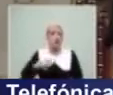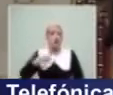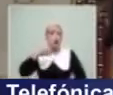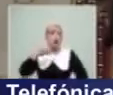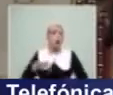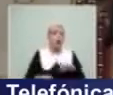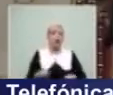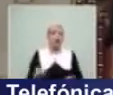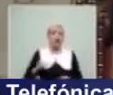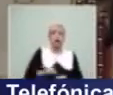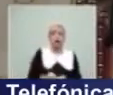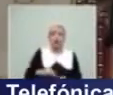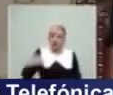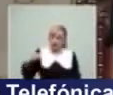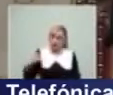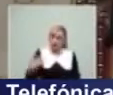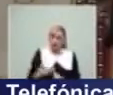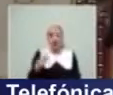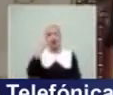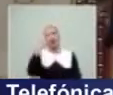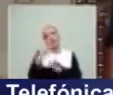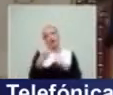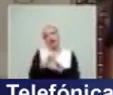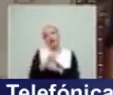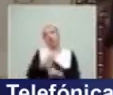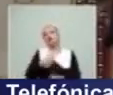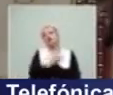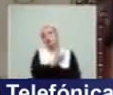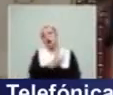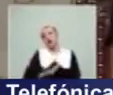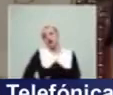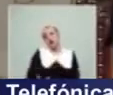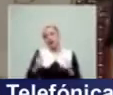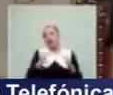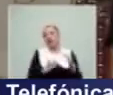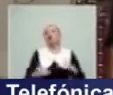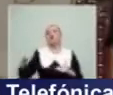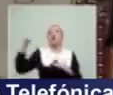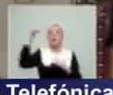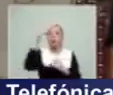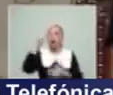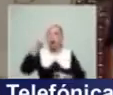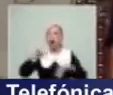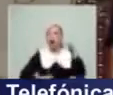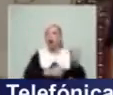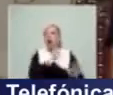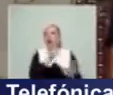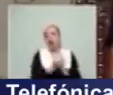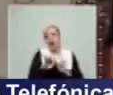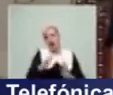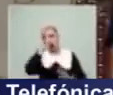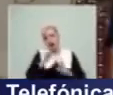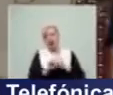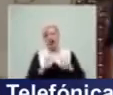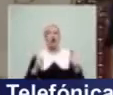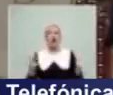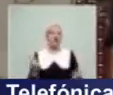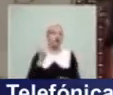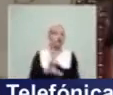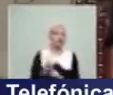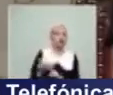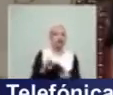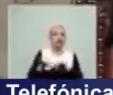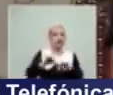del Poder Judicial ya están desarticuladas. Obviamente, en un Poder Judicial tan grande, donde